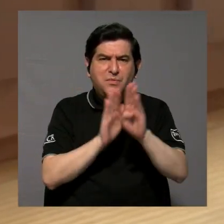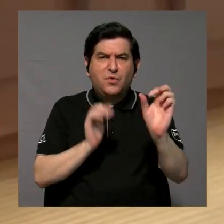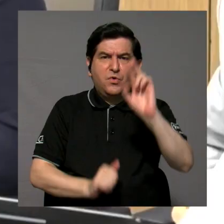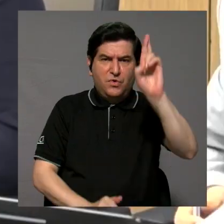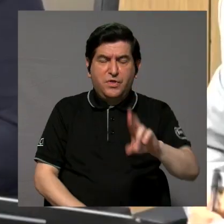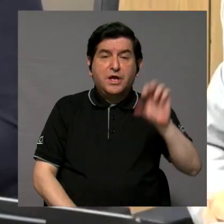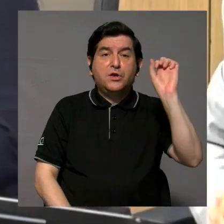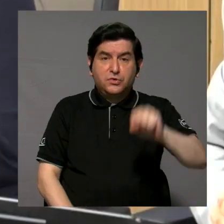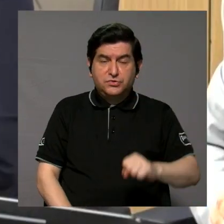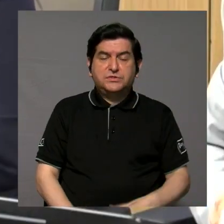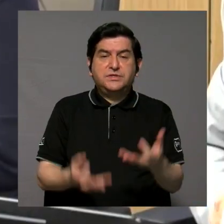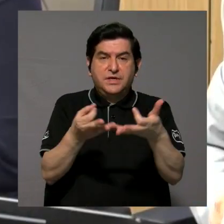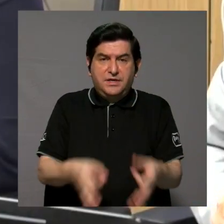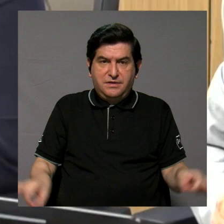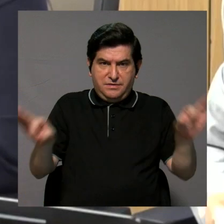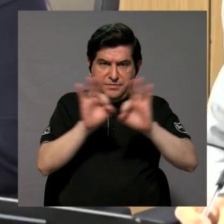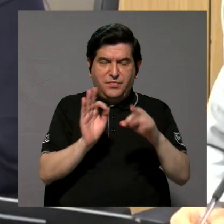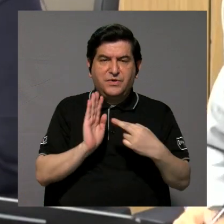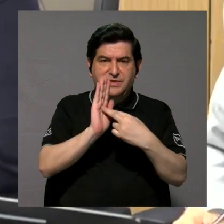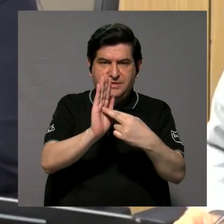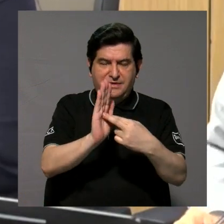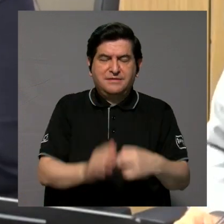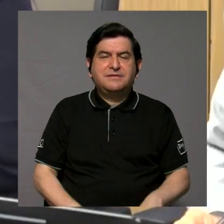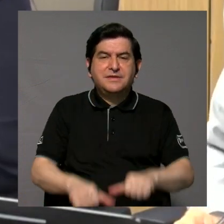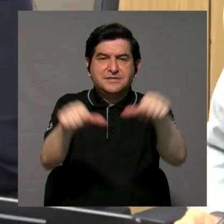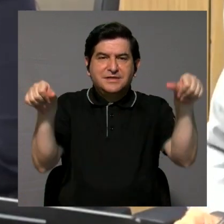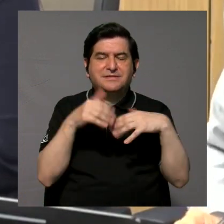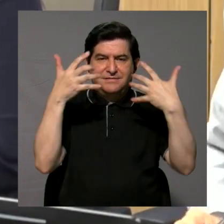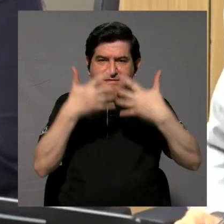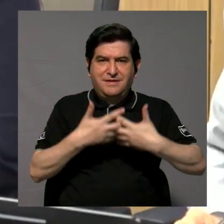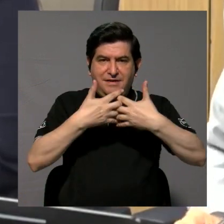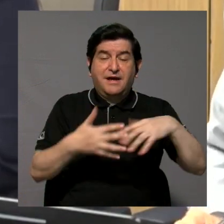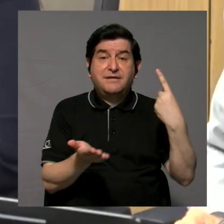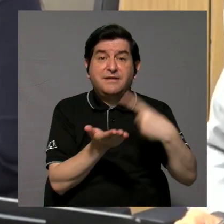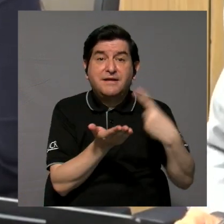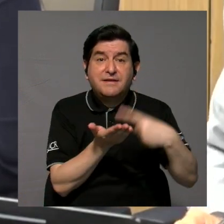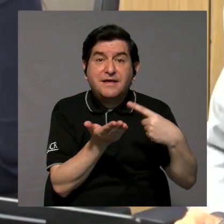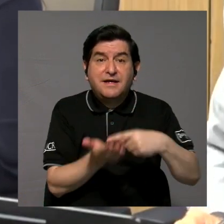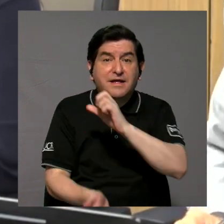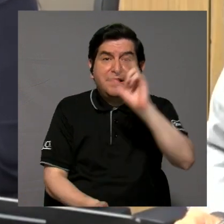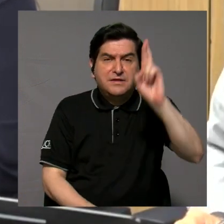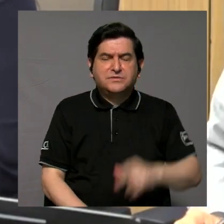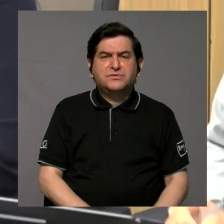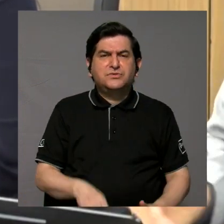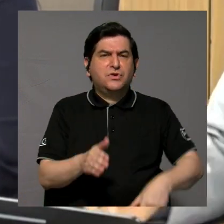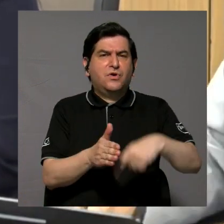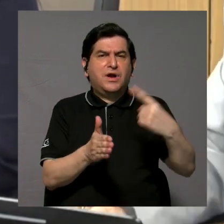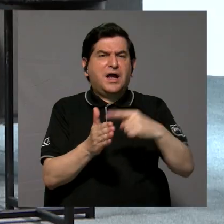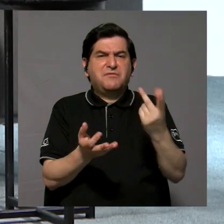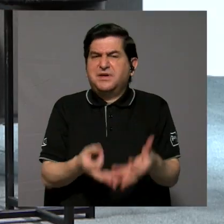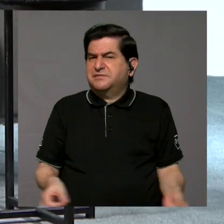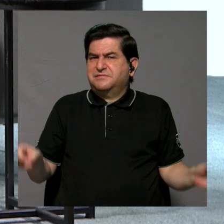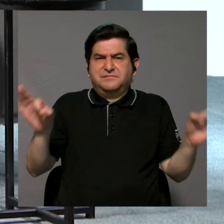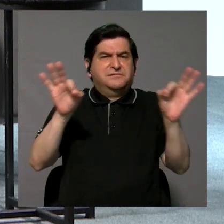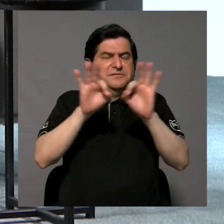hay importantes representantes del sector empresarial. Entonces ahí la discusión en el caso de Costa Rica es, a veces no es tan importante ocupar muchos puestos